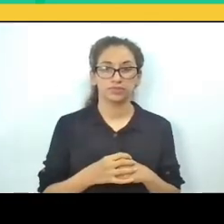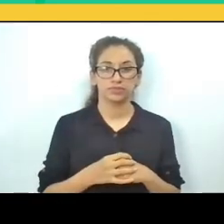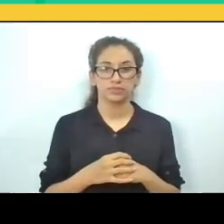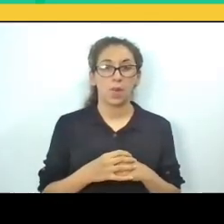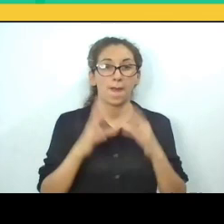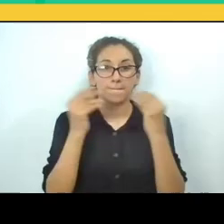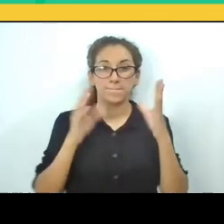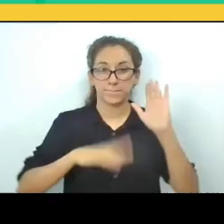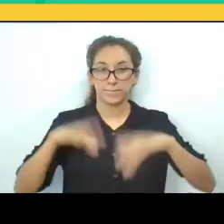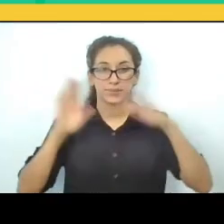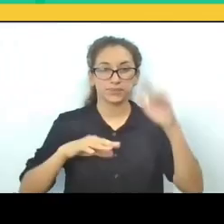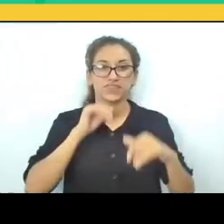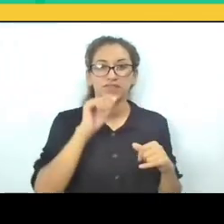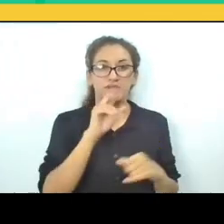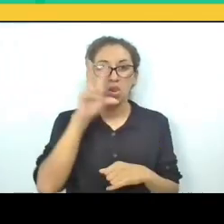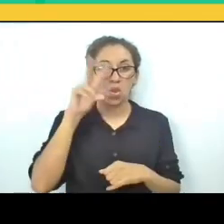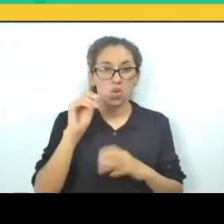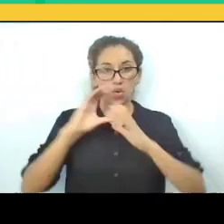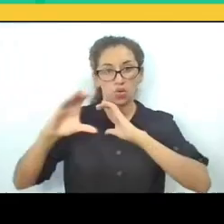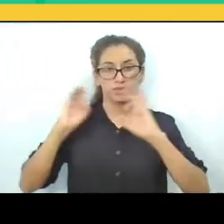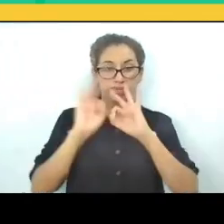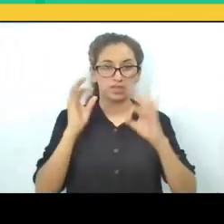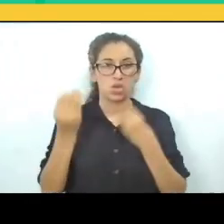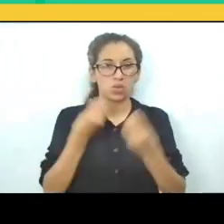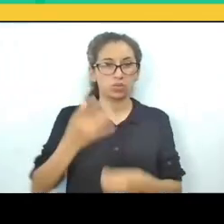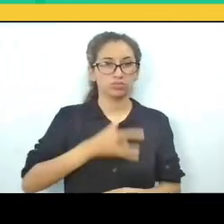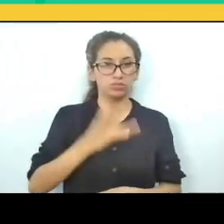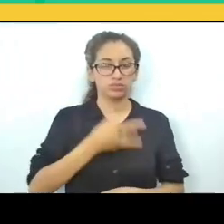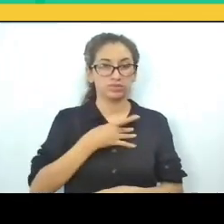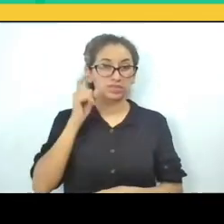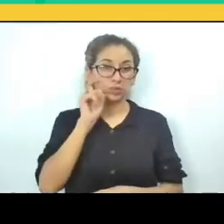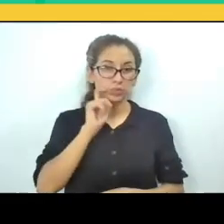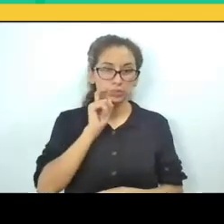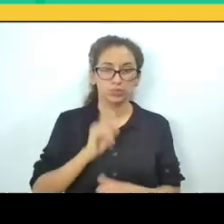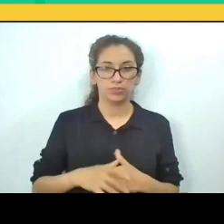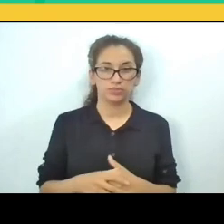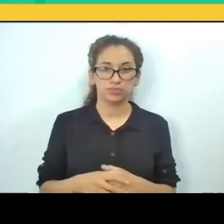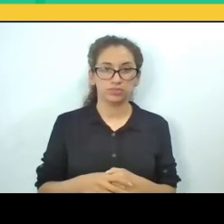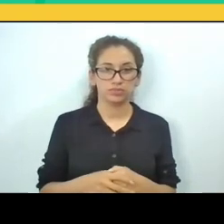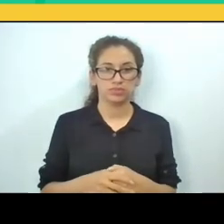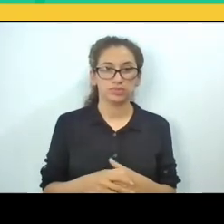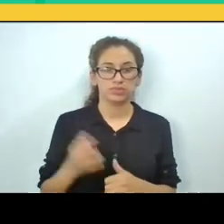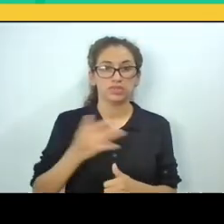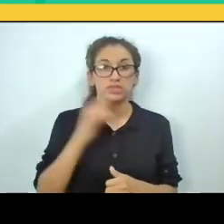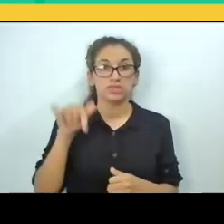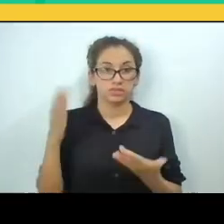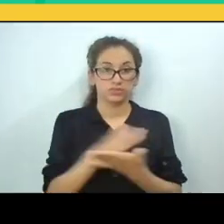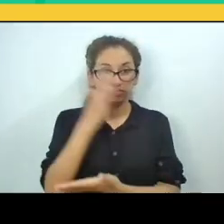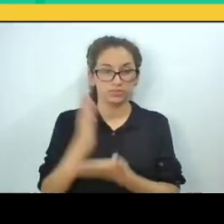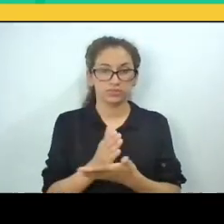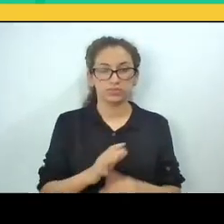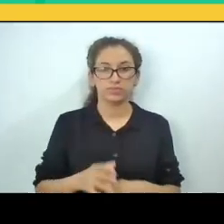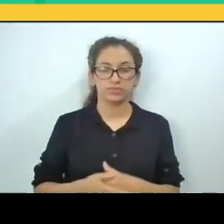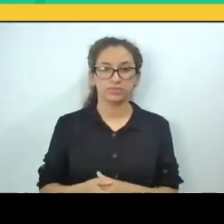veces esta no comunicación sobre lo que uno desea a nivel sexual viene a generar esta problemática, ¿no? De